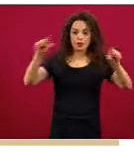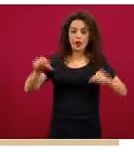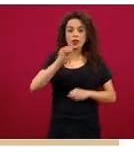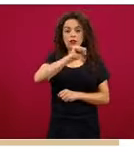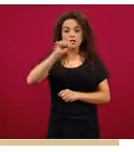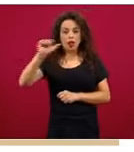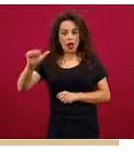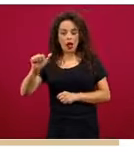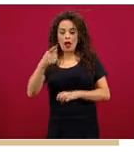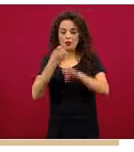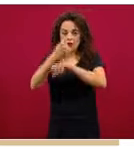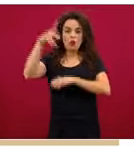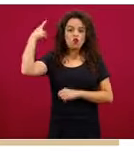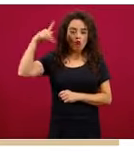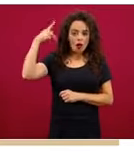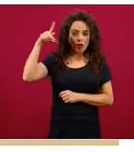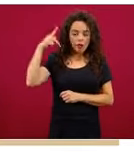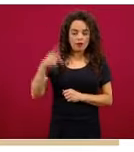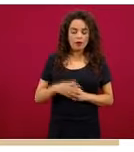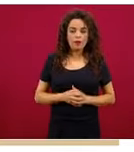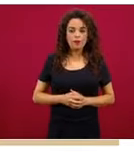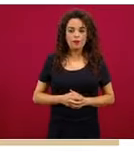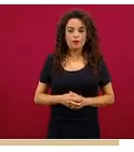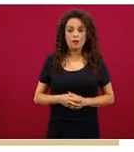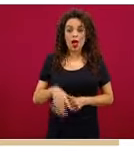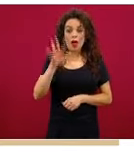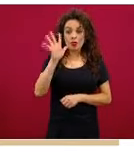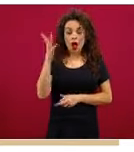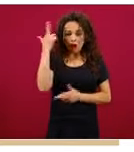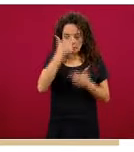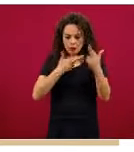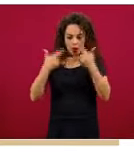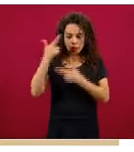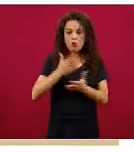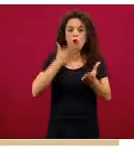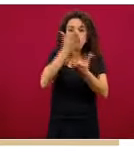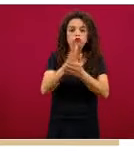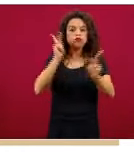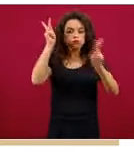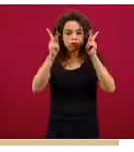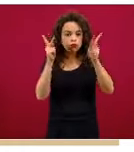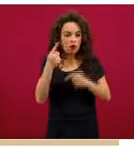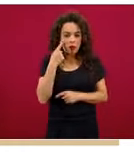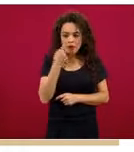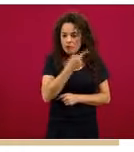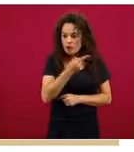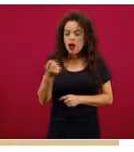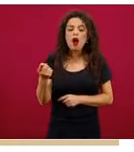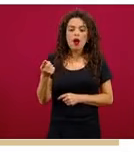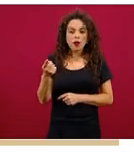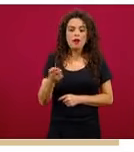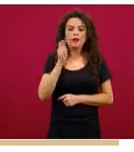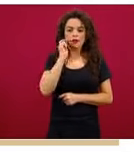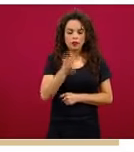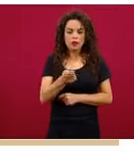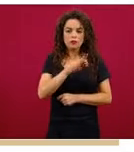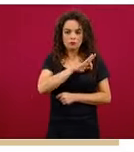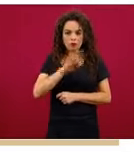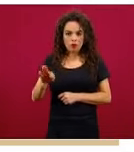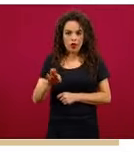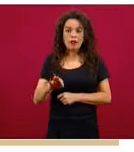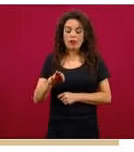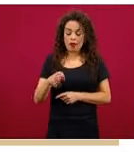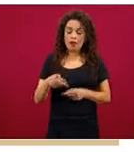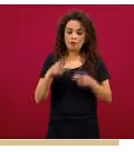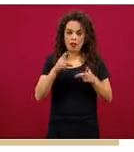Puebla, los que ya han sido de alguna manera verificados y visitados y que se hicieron despliegues para poder